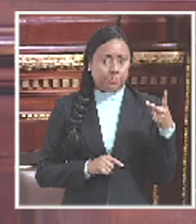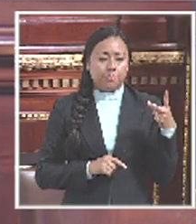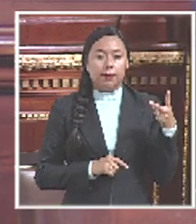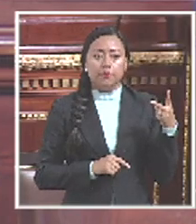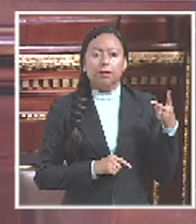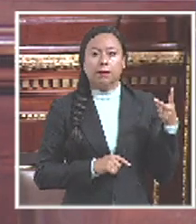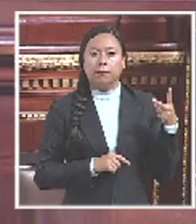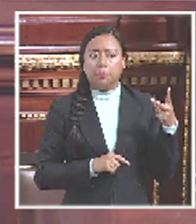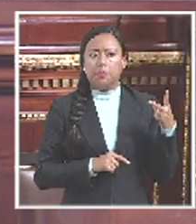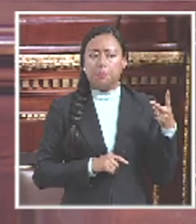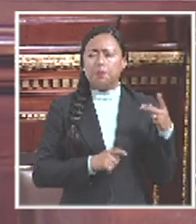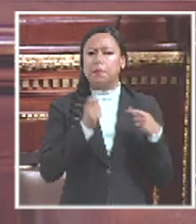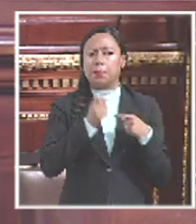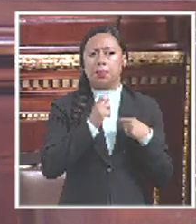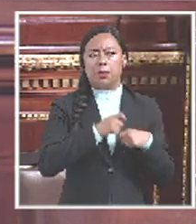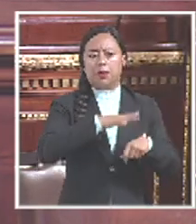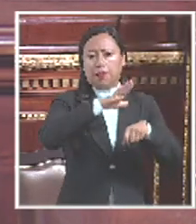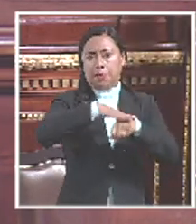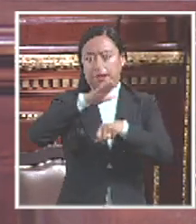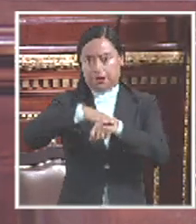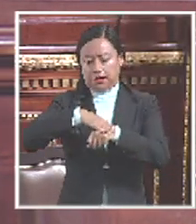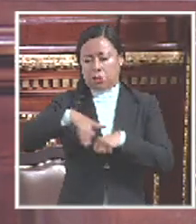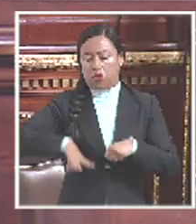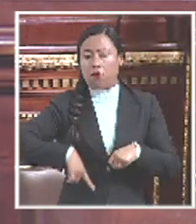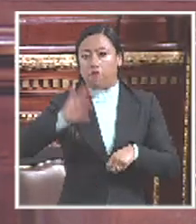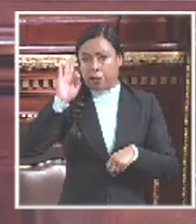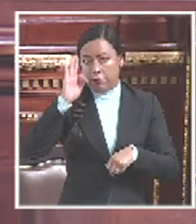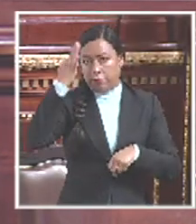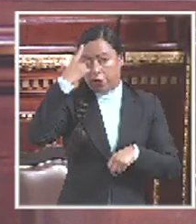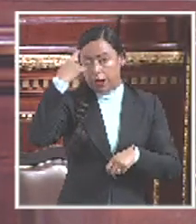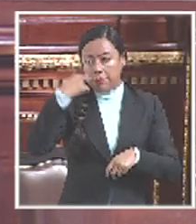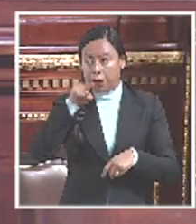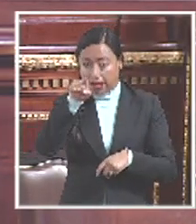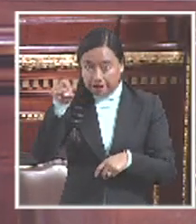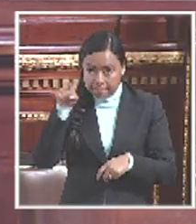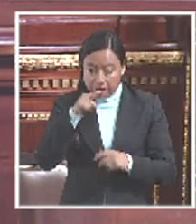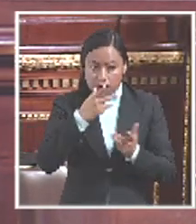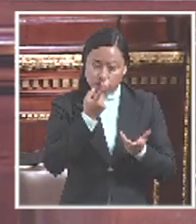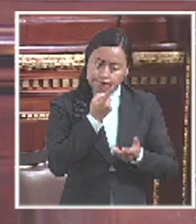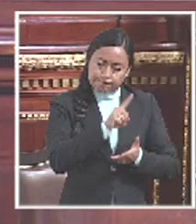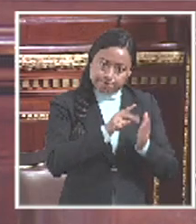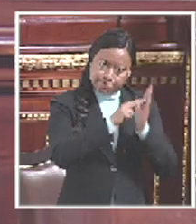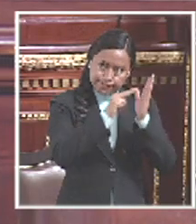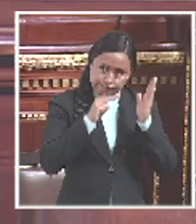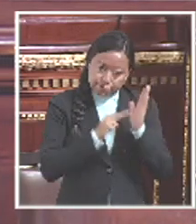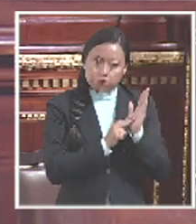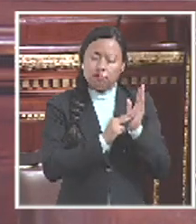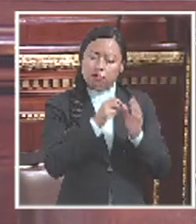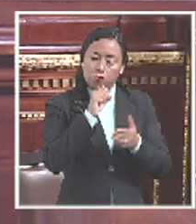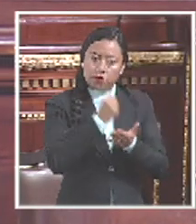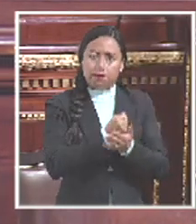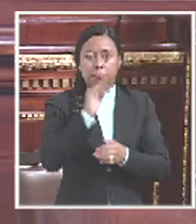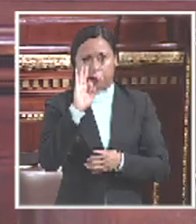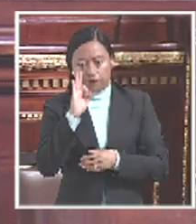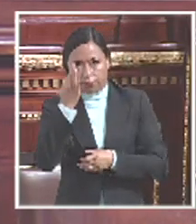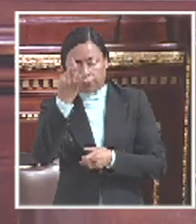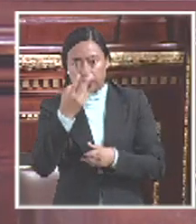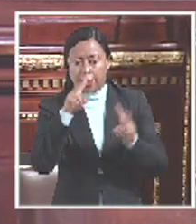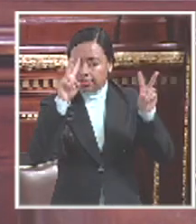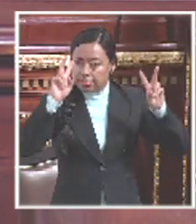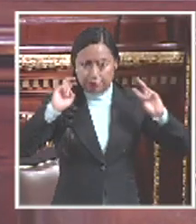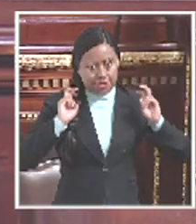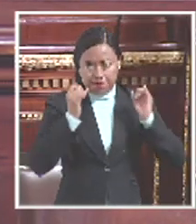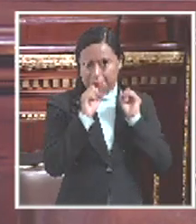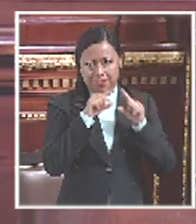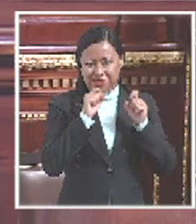acuerdo es un exhorto al gobierno federal para que emita una norma oficial mexicana en materia de plásticos compostables en las que se definan